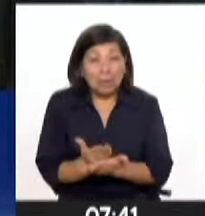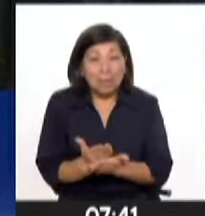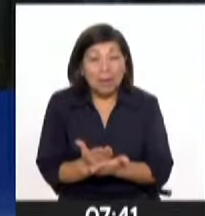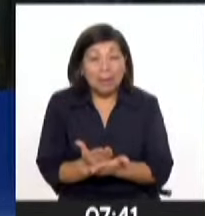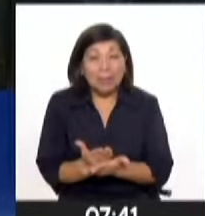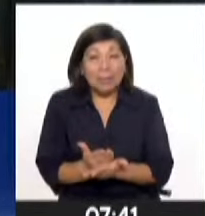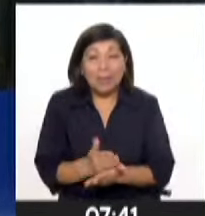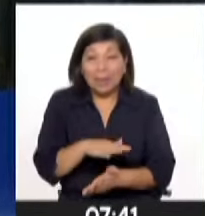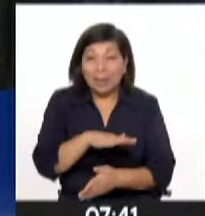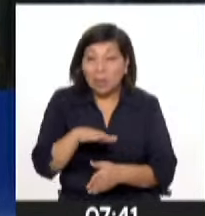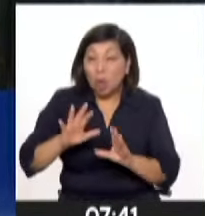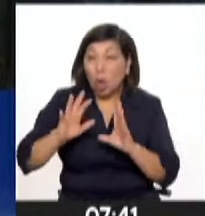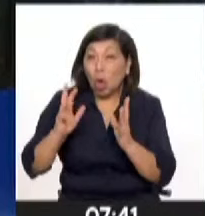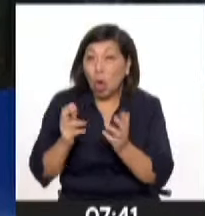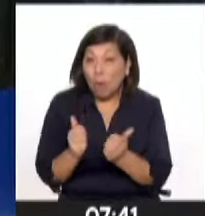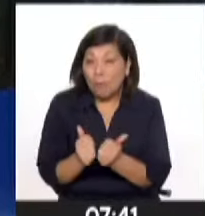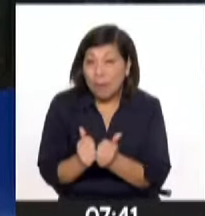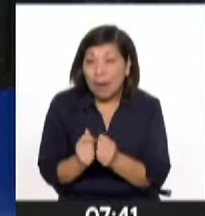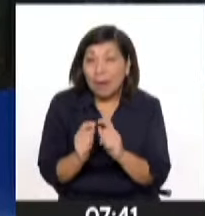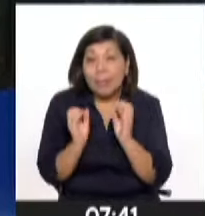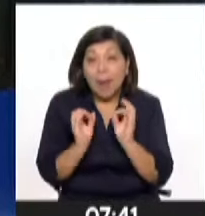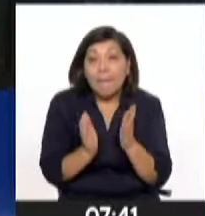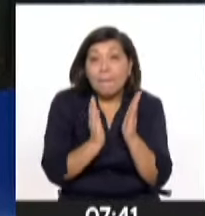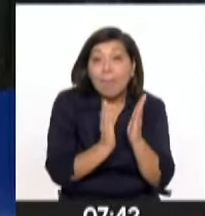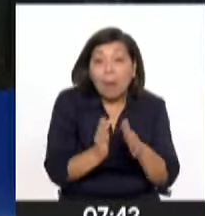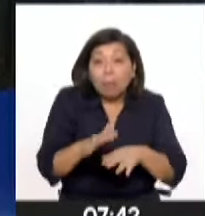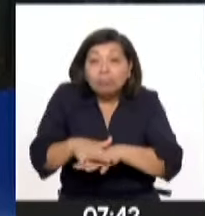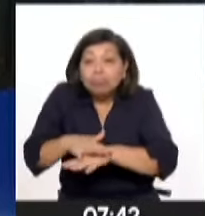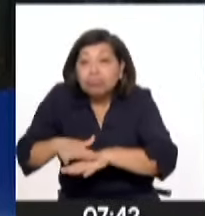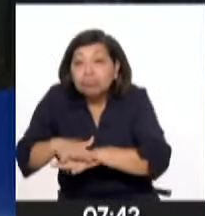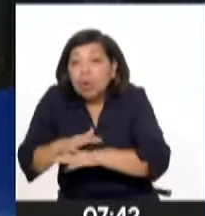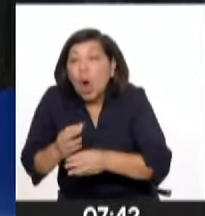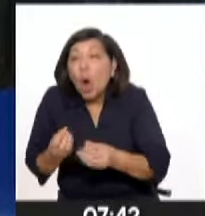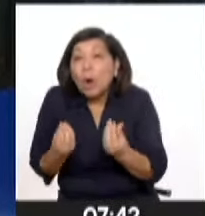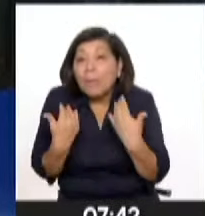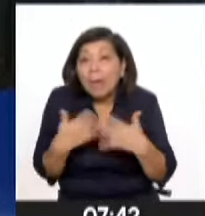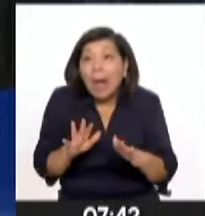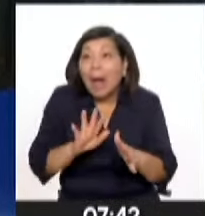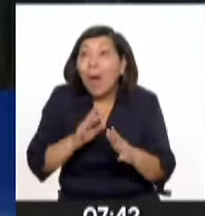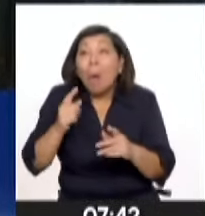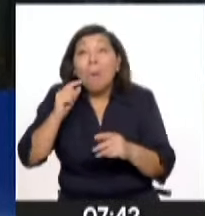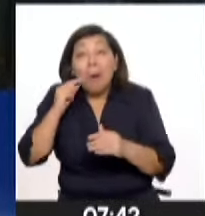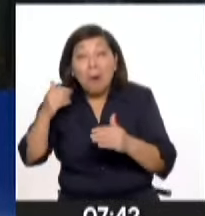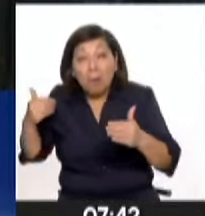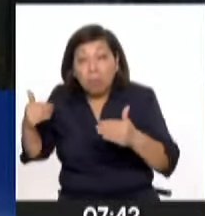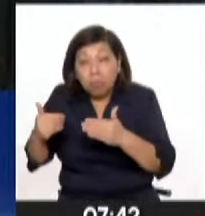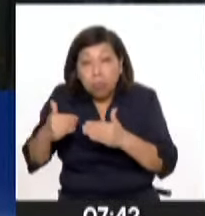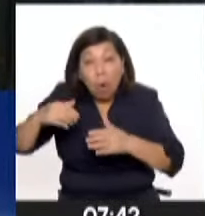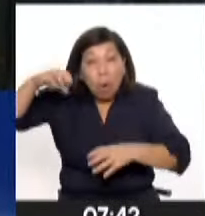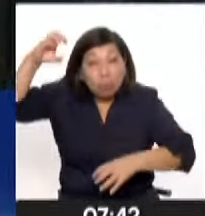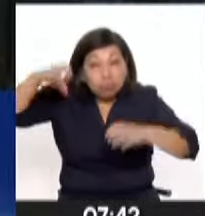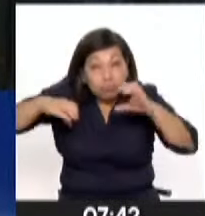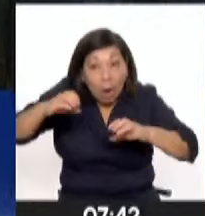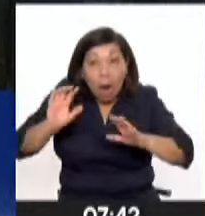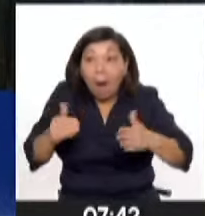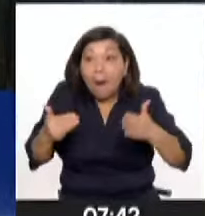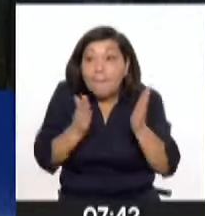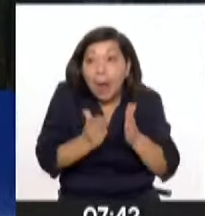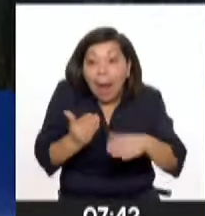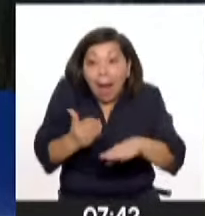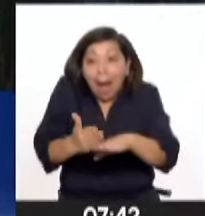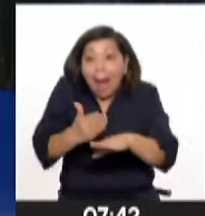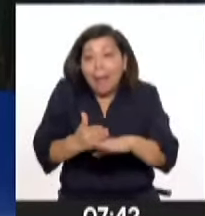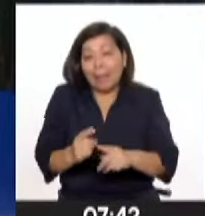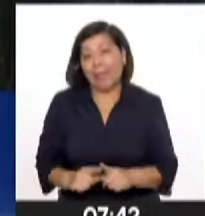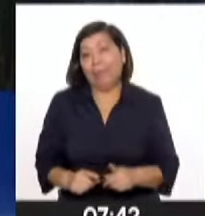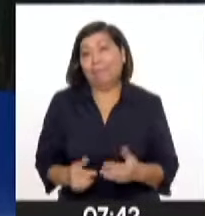Pero estamos hablando de una preparación para poder estar preparados. Ya no podemos hablar de una